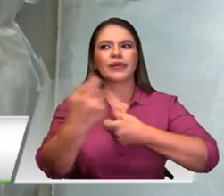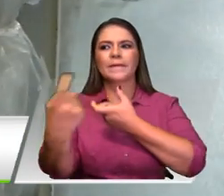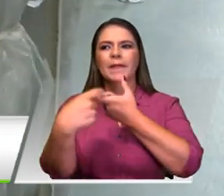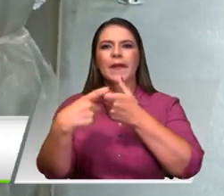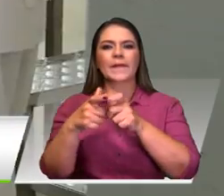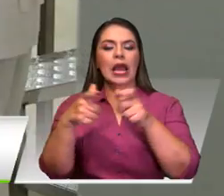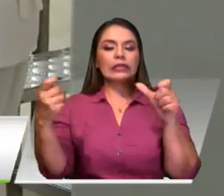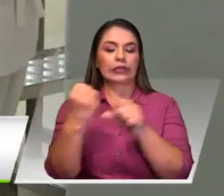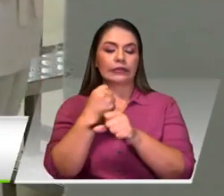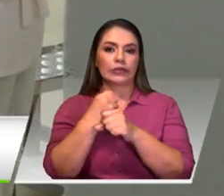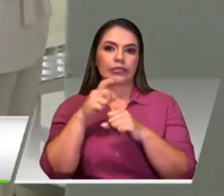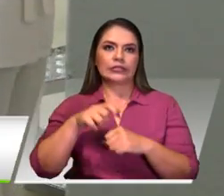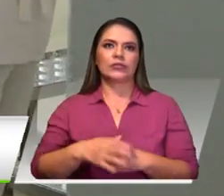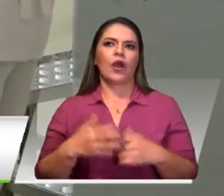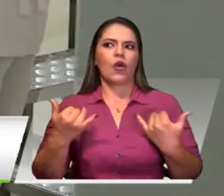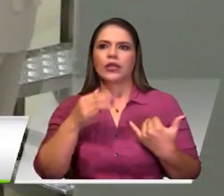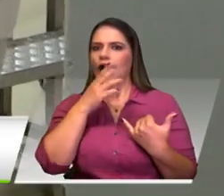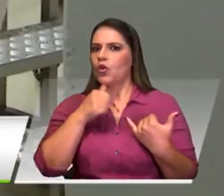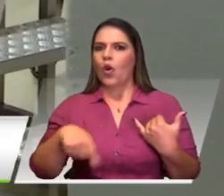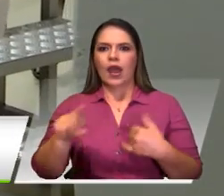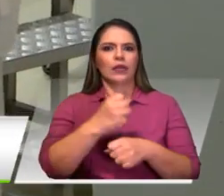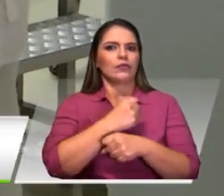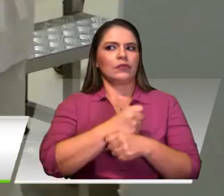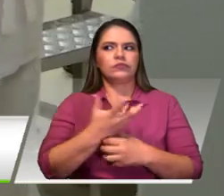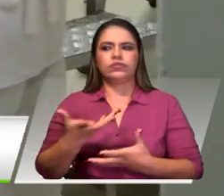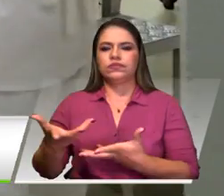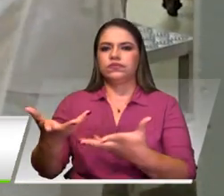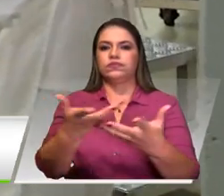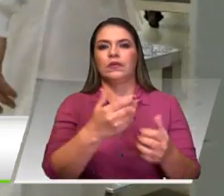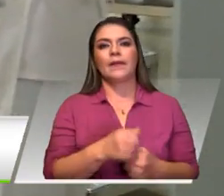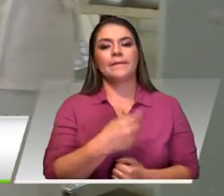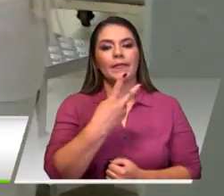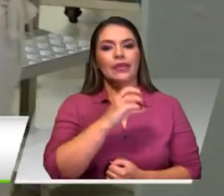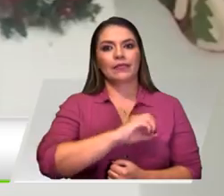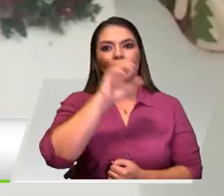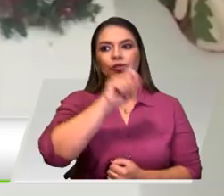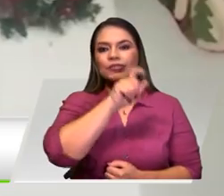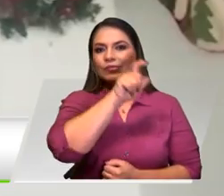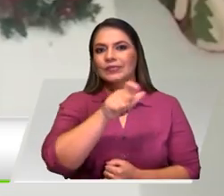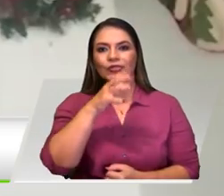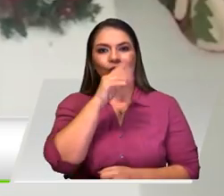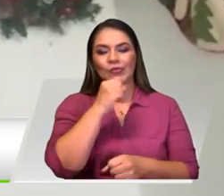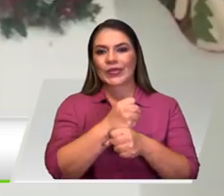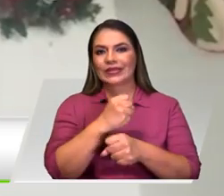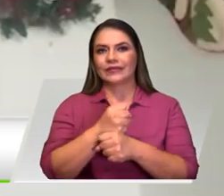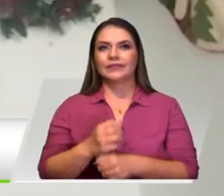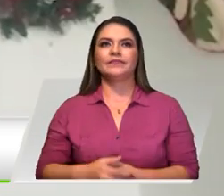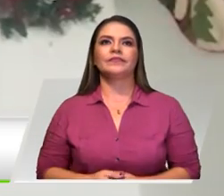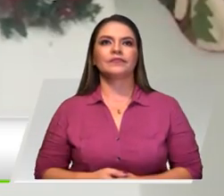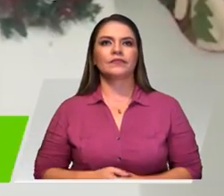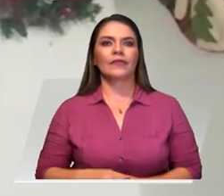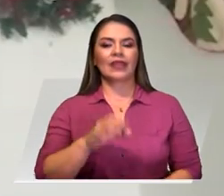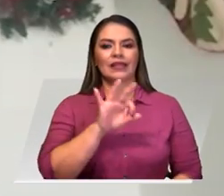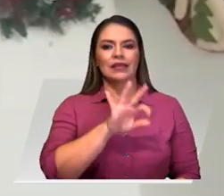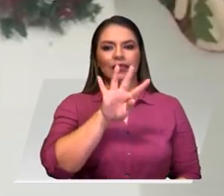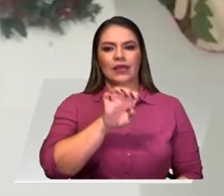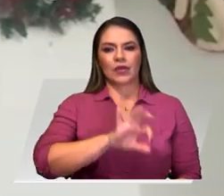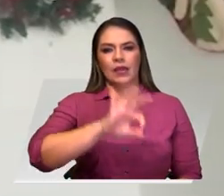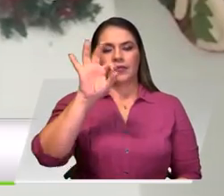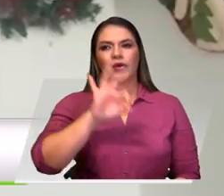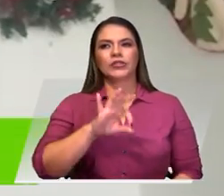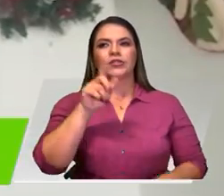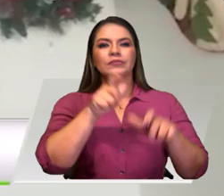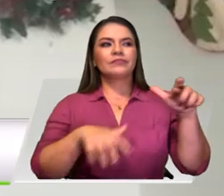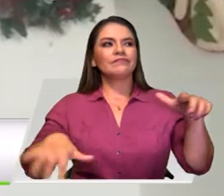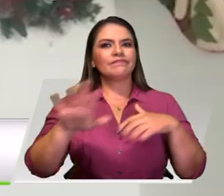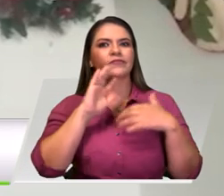épocas en que la cifra de desempleo en el país está cercana al 20%. Alrededor del 39% las empresas